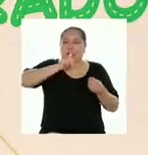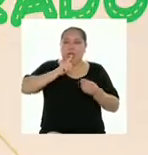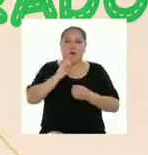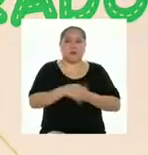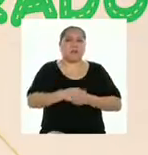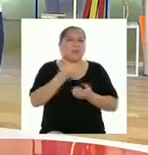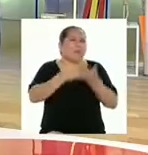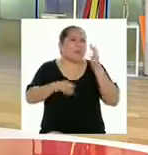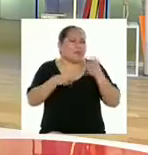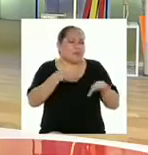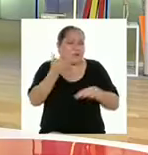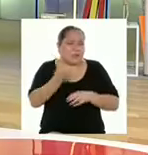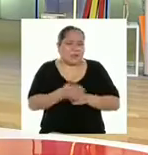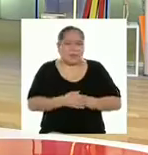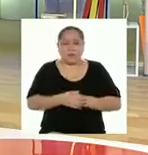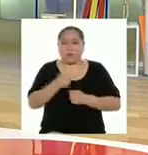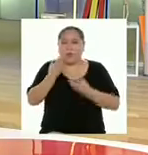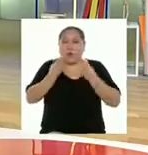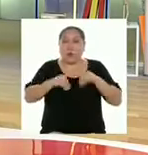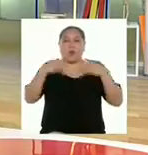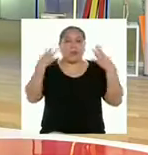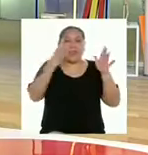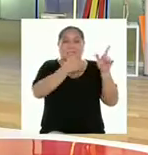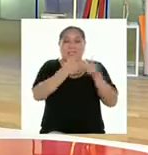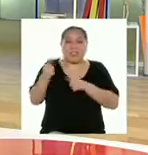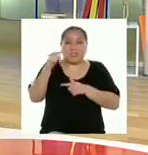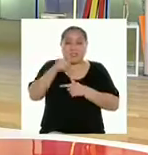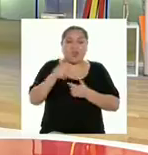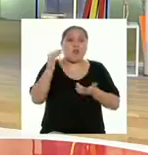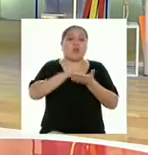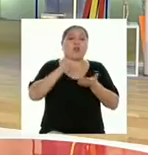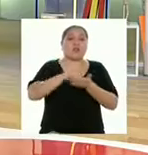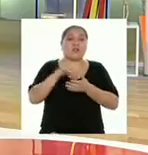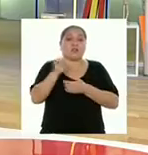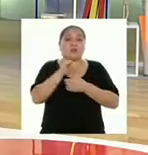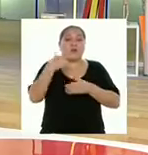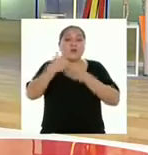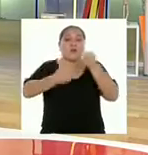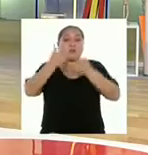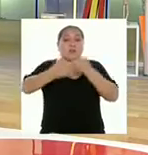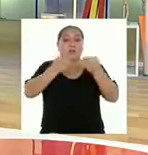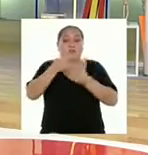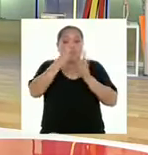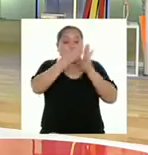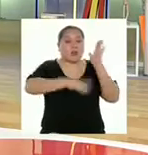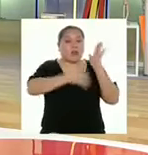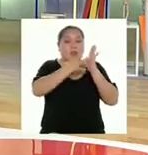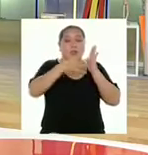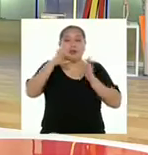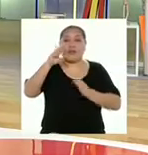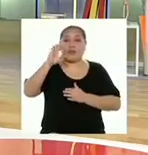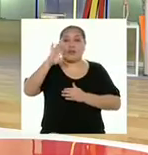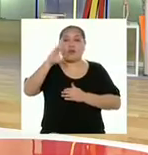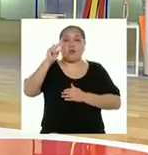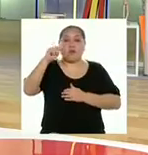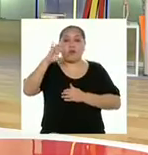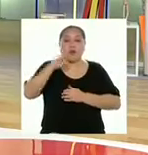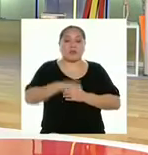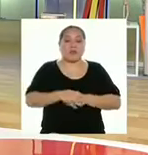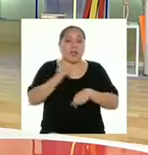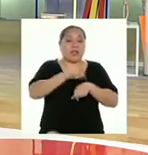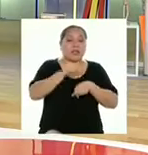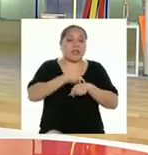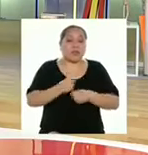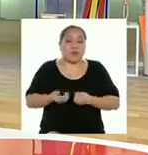respecto? Cuando hayan hecho todo eso, repitan el mismo procedimiento para la tabla de frecuencias sobre el tiempo promedio que dedican